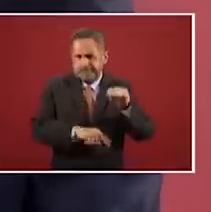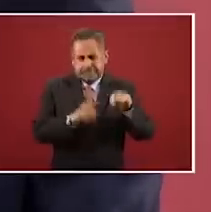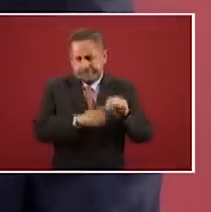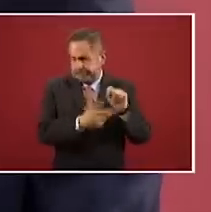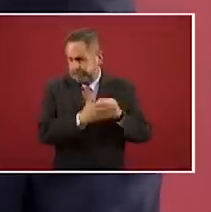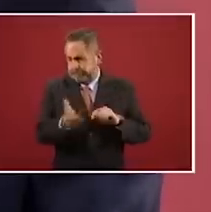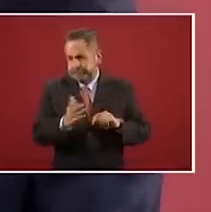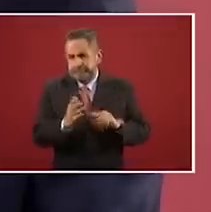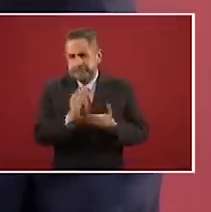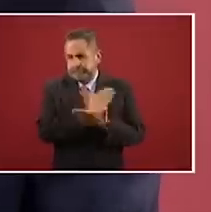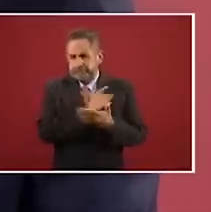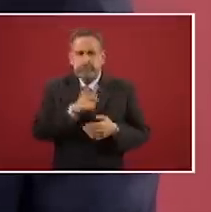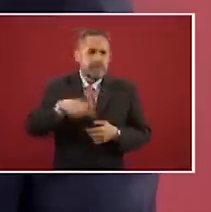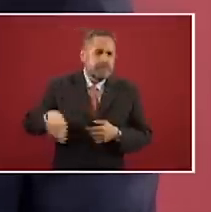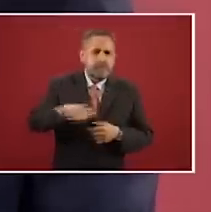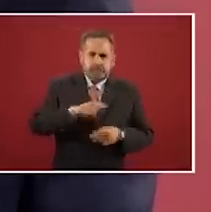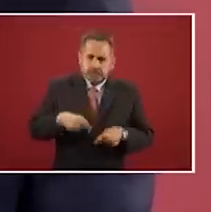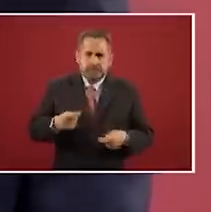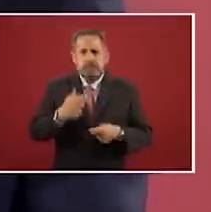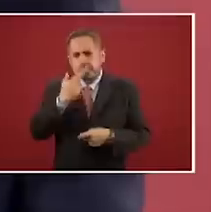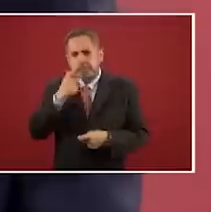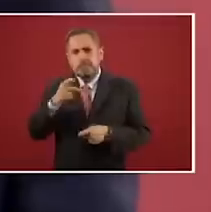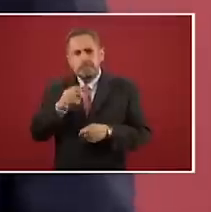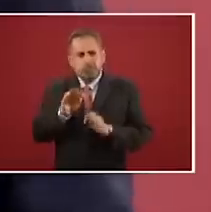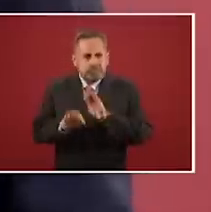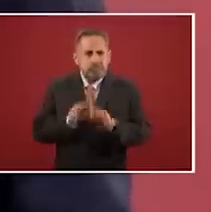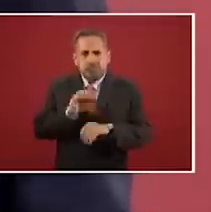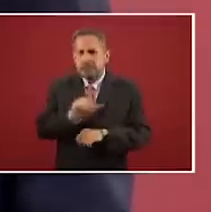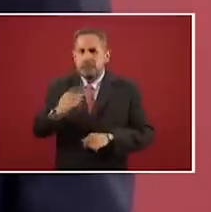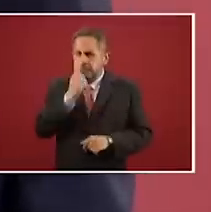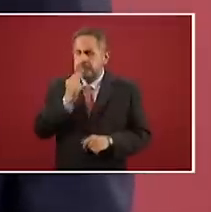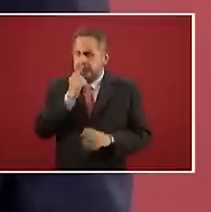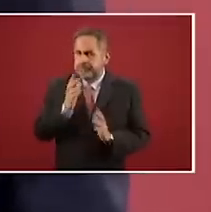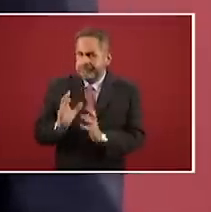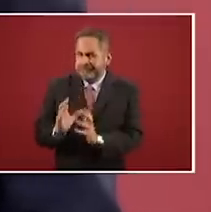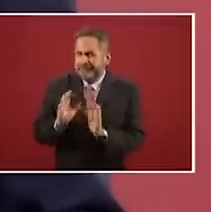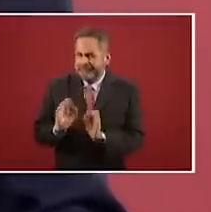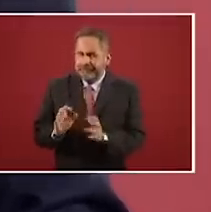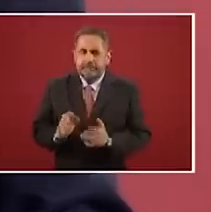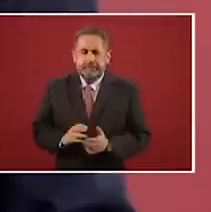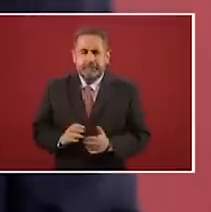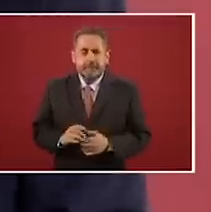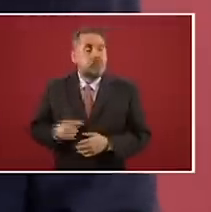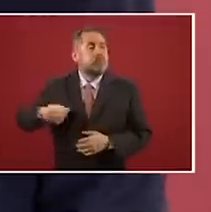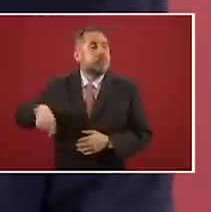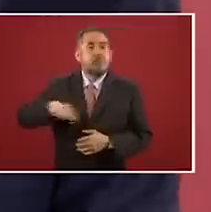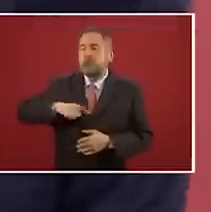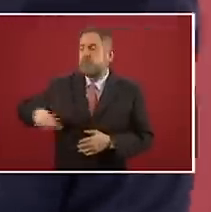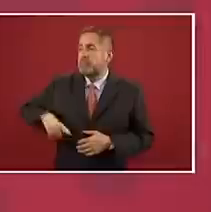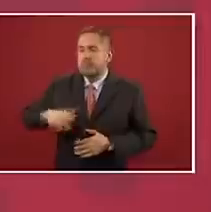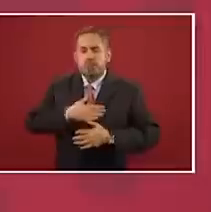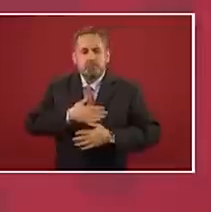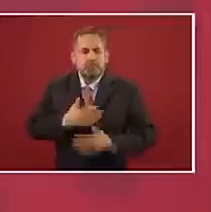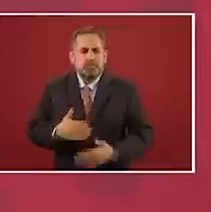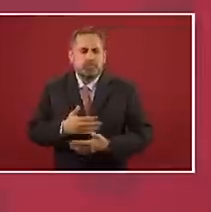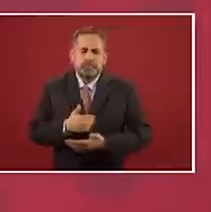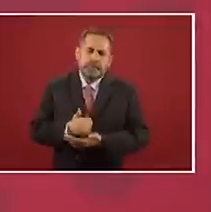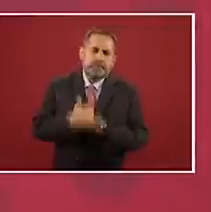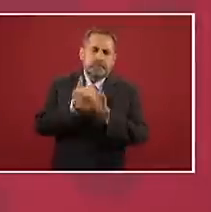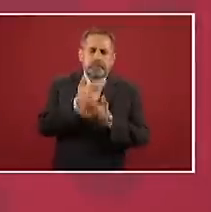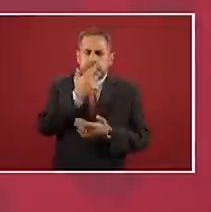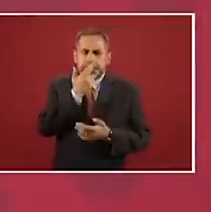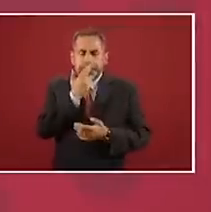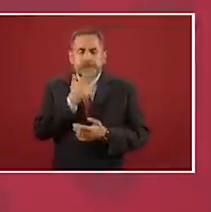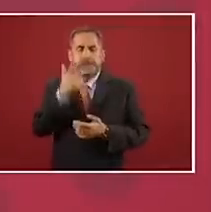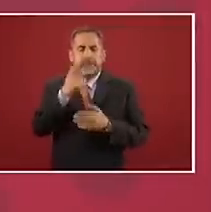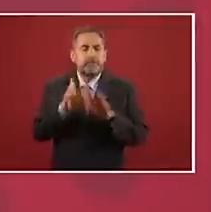los policías, y nosotros estamos en la mejor disposición de ayudar, sobre todo en lo